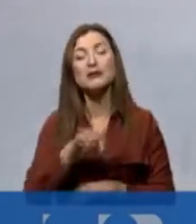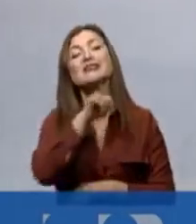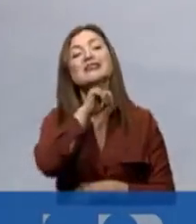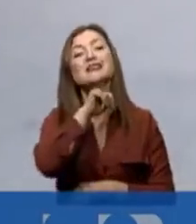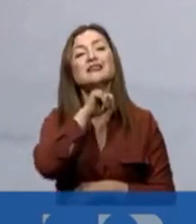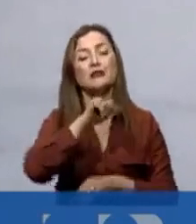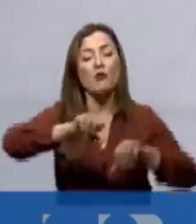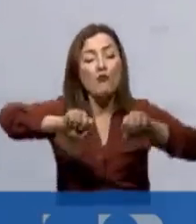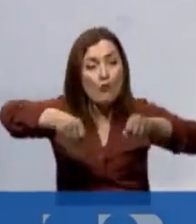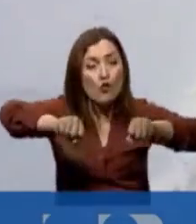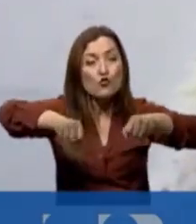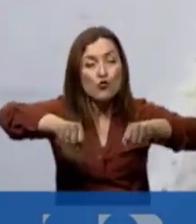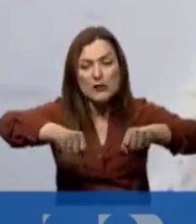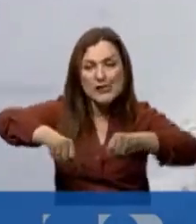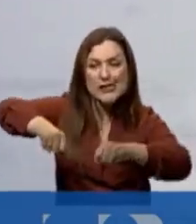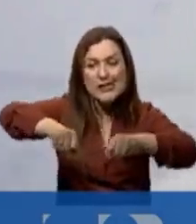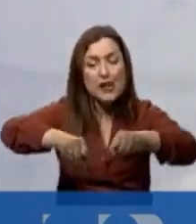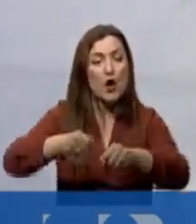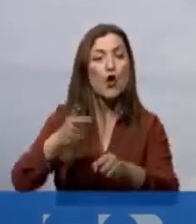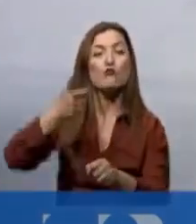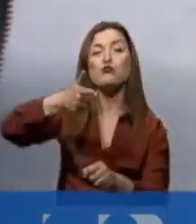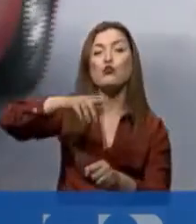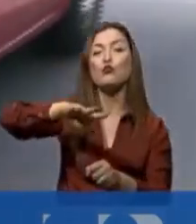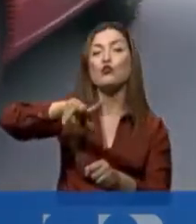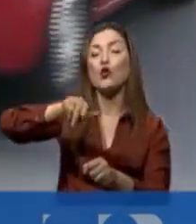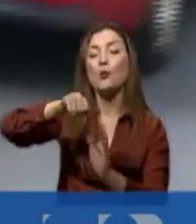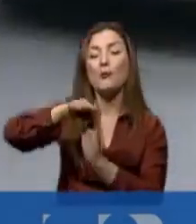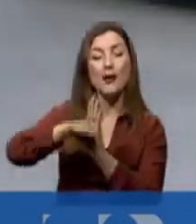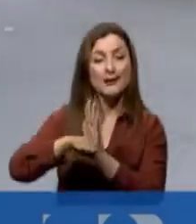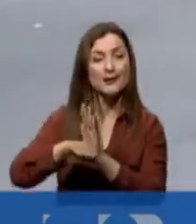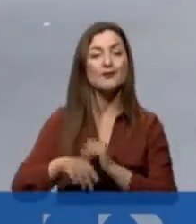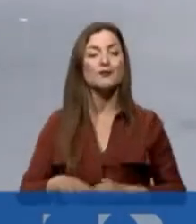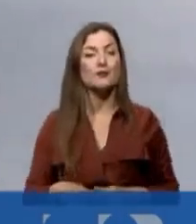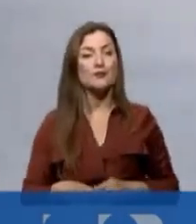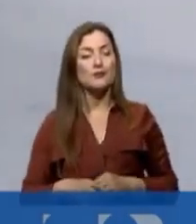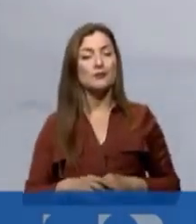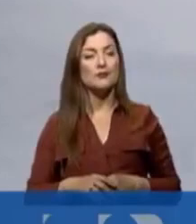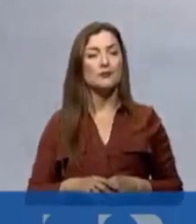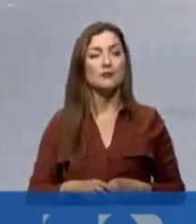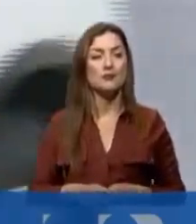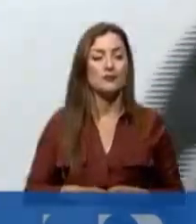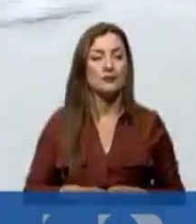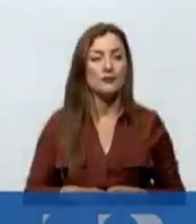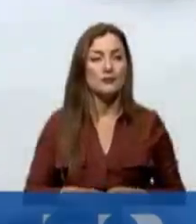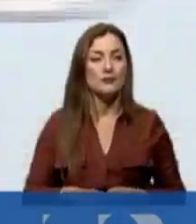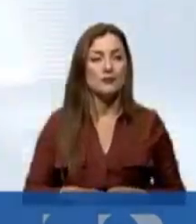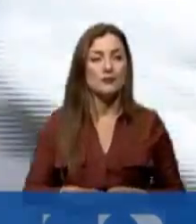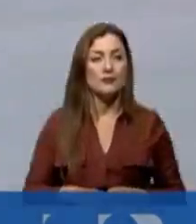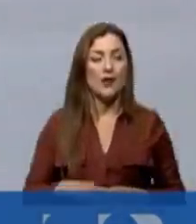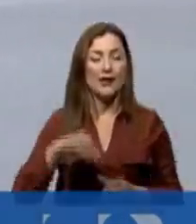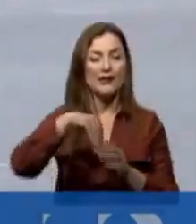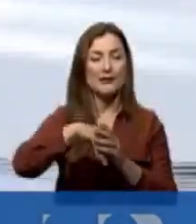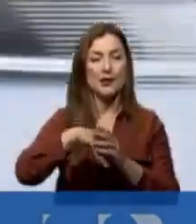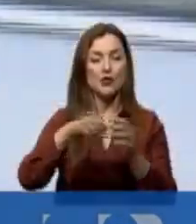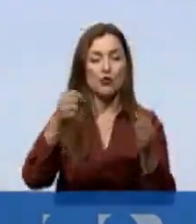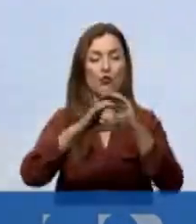ejemplo, a motocicletas, han reducido, los asaltos a personas también, e incluso los robos dentro de las unidades